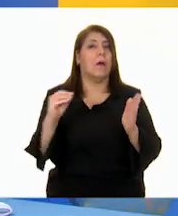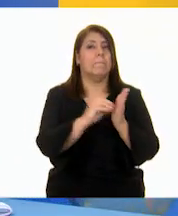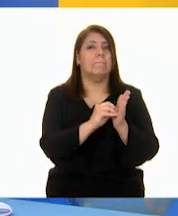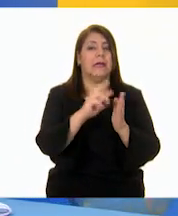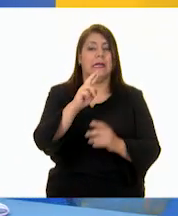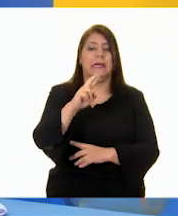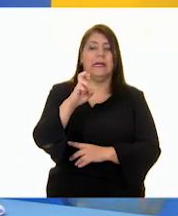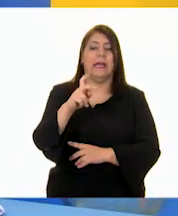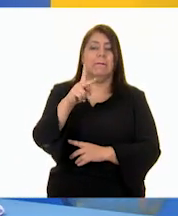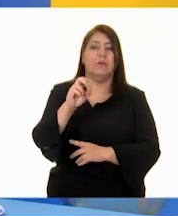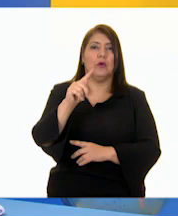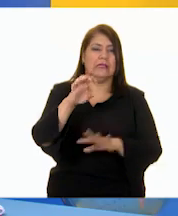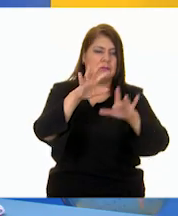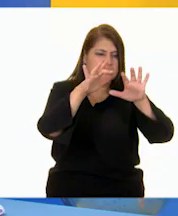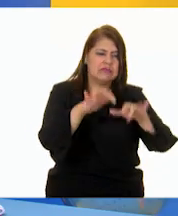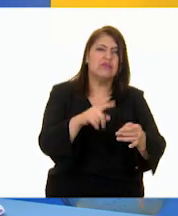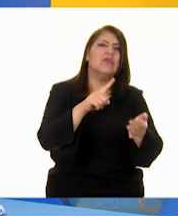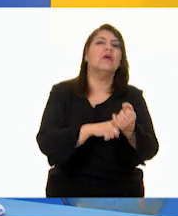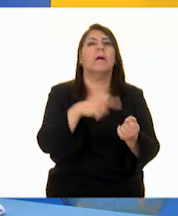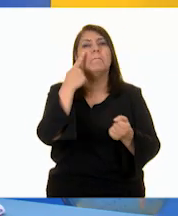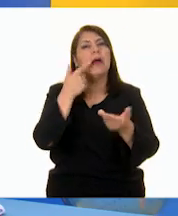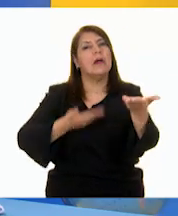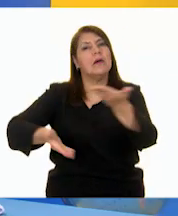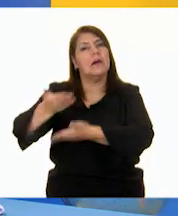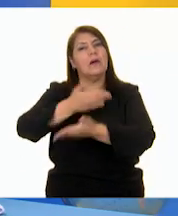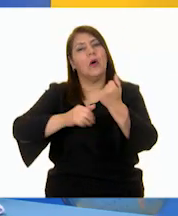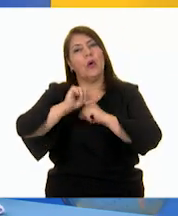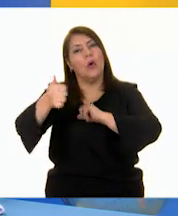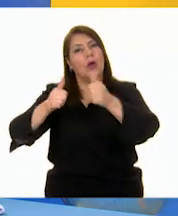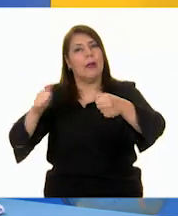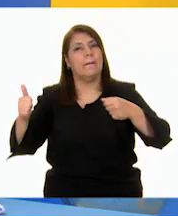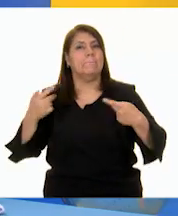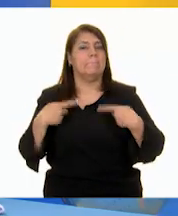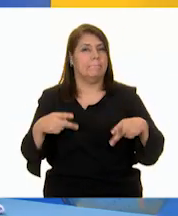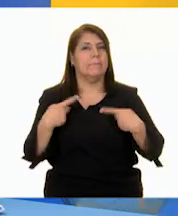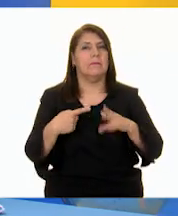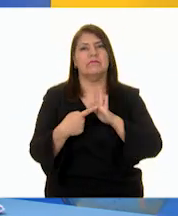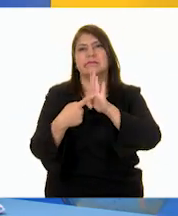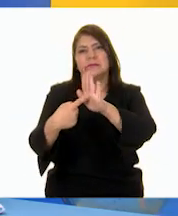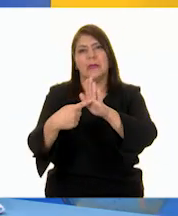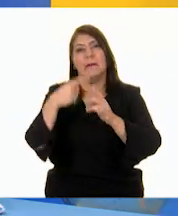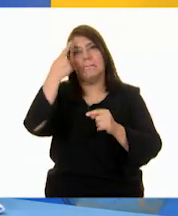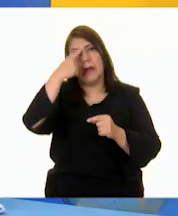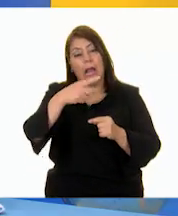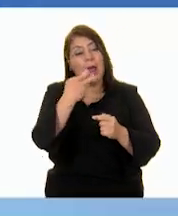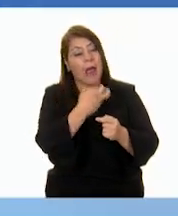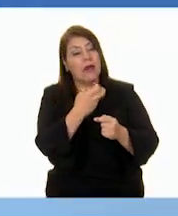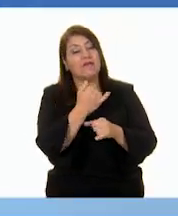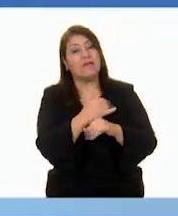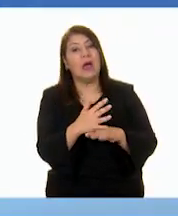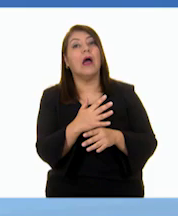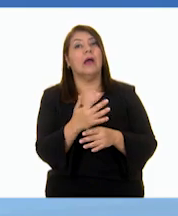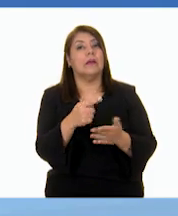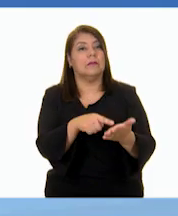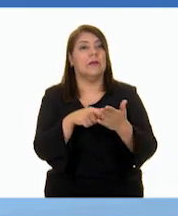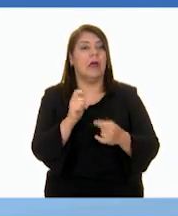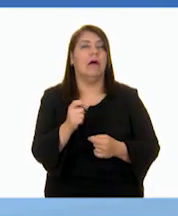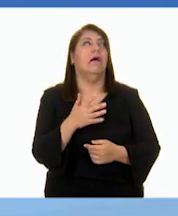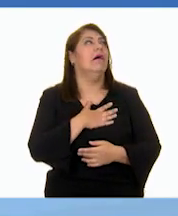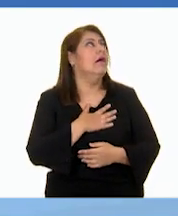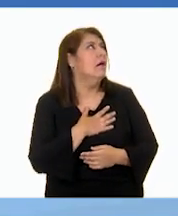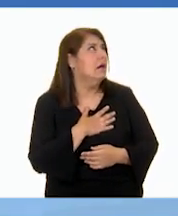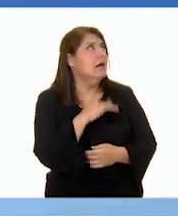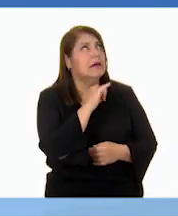de compartirlo con otros y hacer cosas a partir de lo que nos dé esa muestra. Uy, con razón me cansé